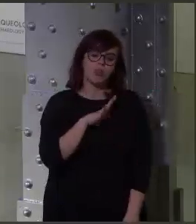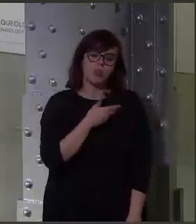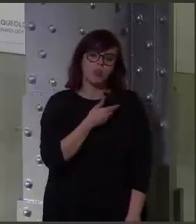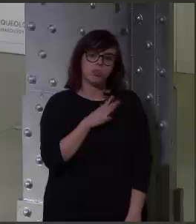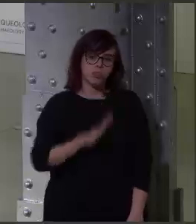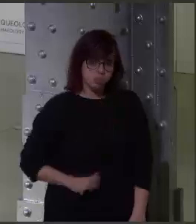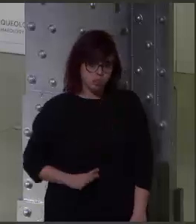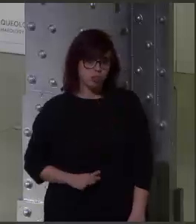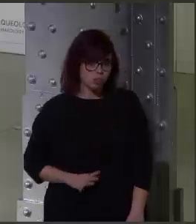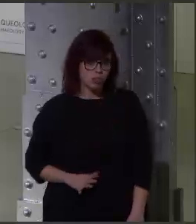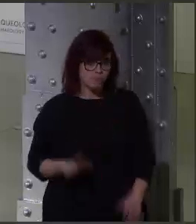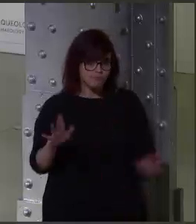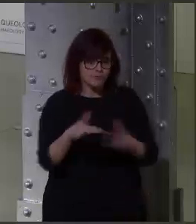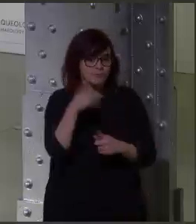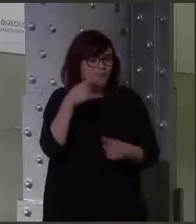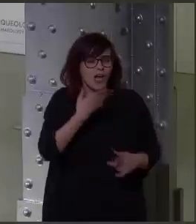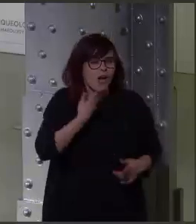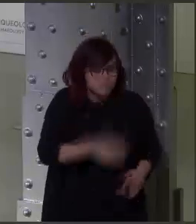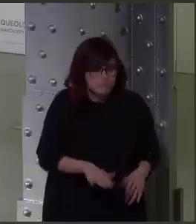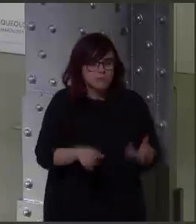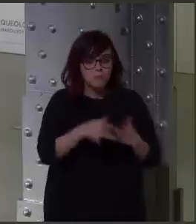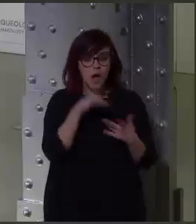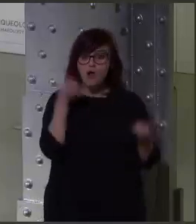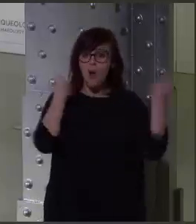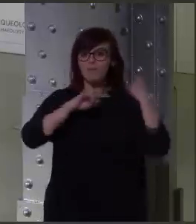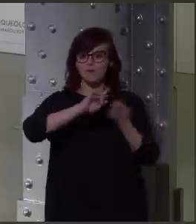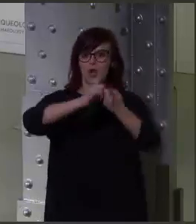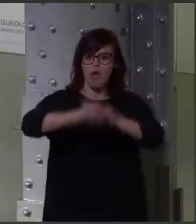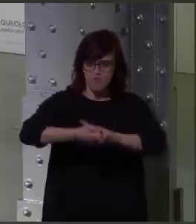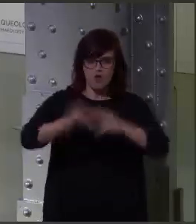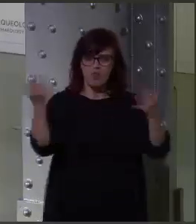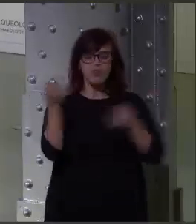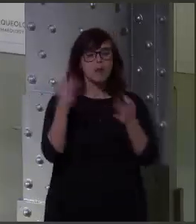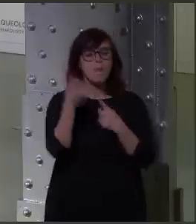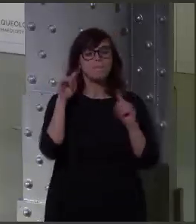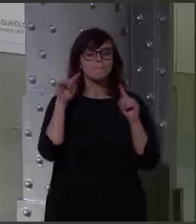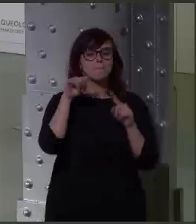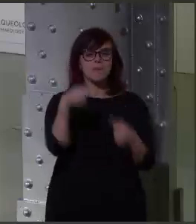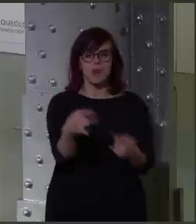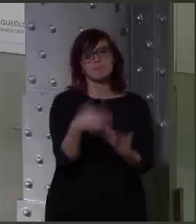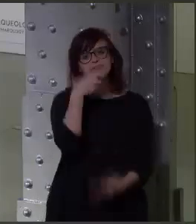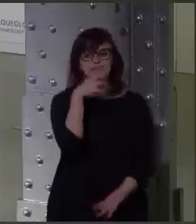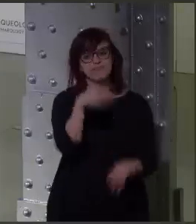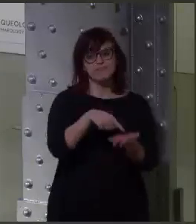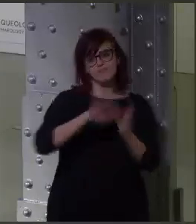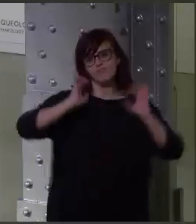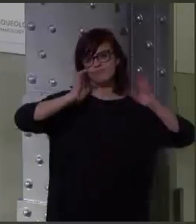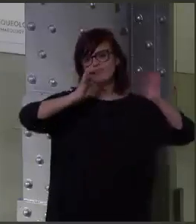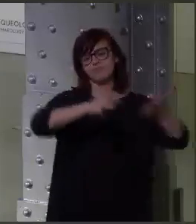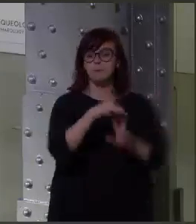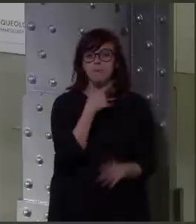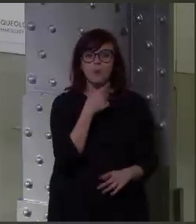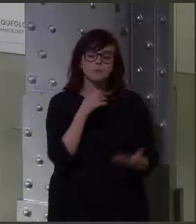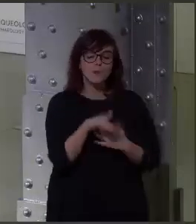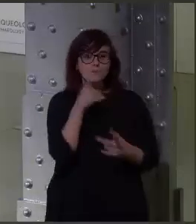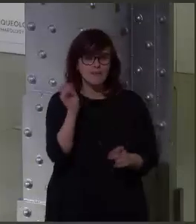y lo más difícil es conseguir ese cambio de comportamiento. De primeras nos rebelamos, protestamos, ¿no? Me